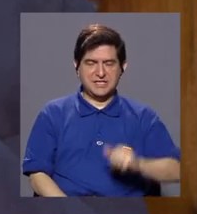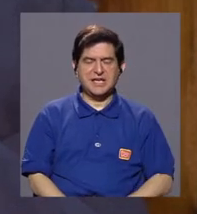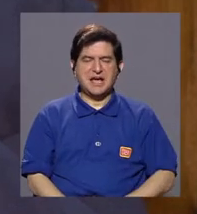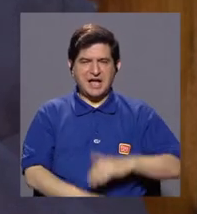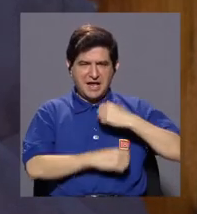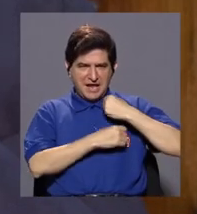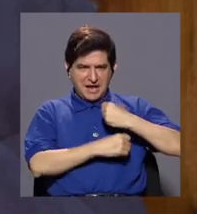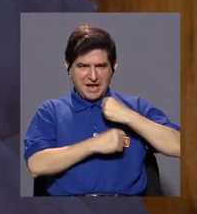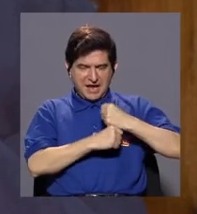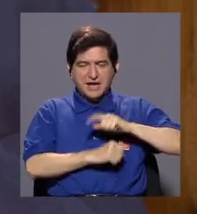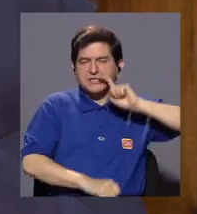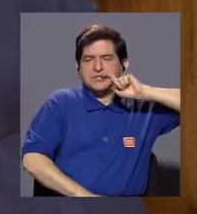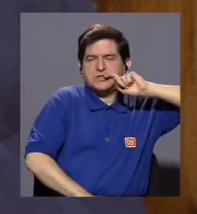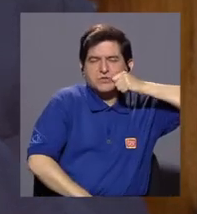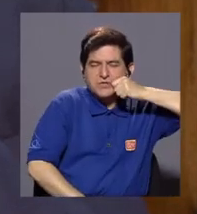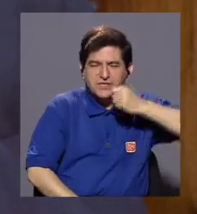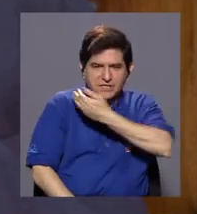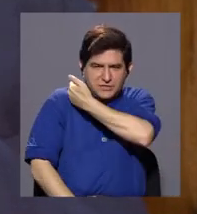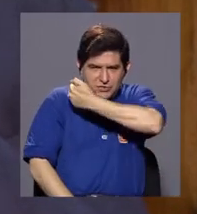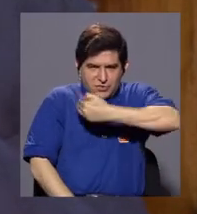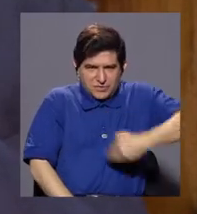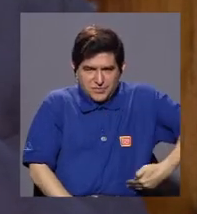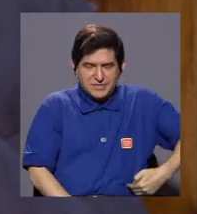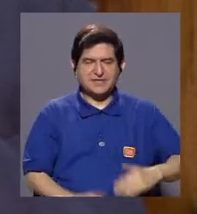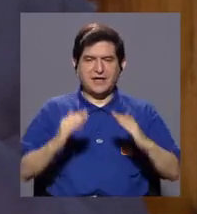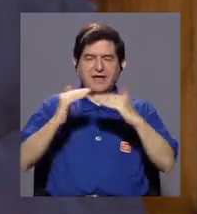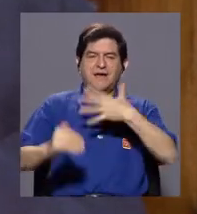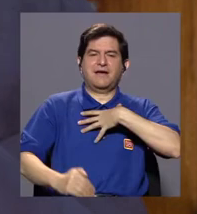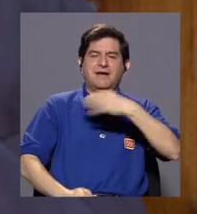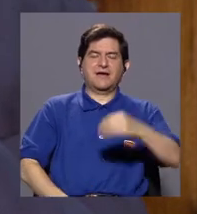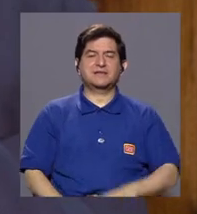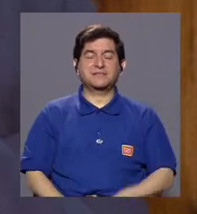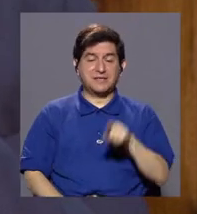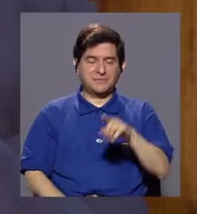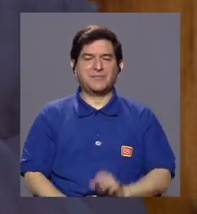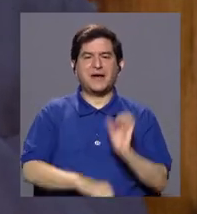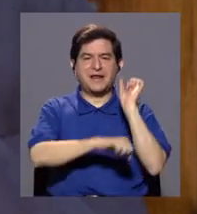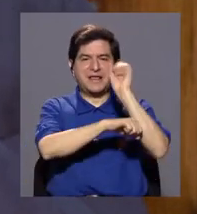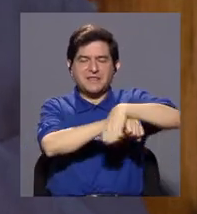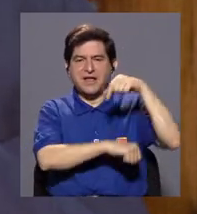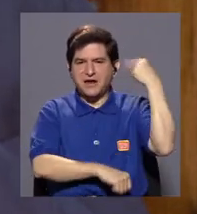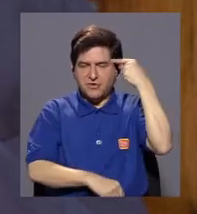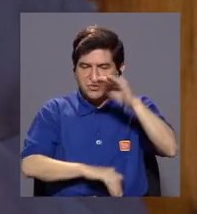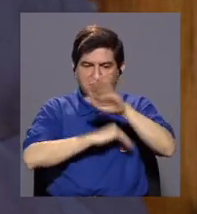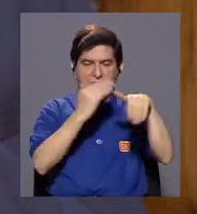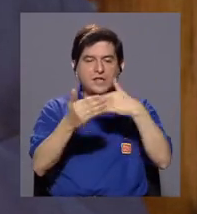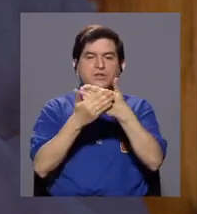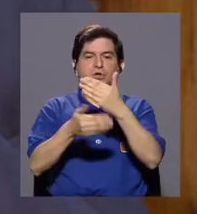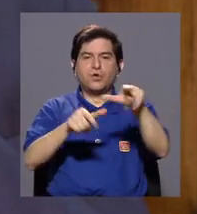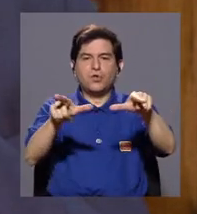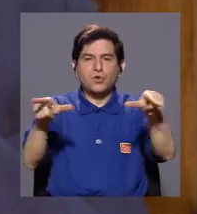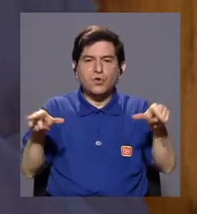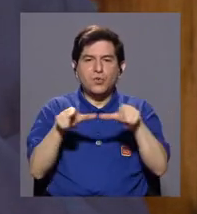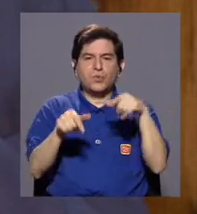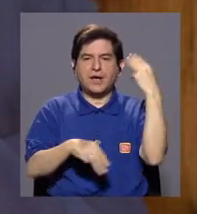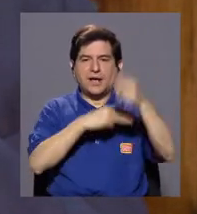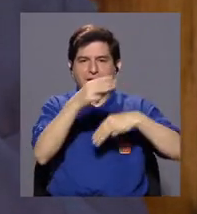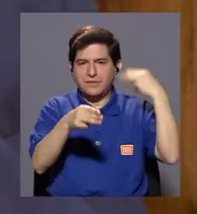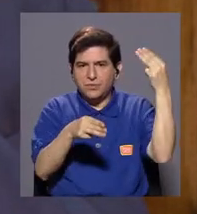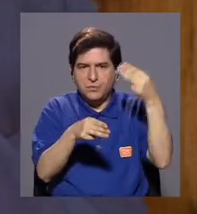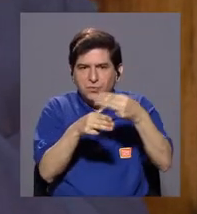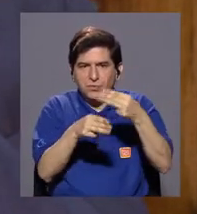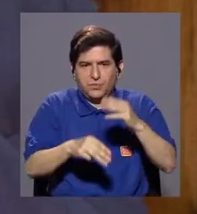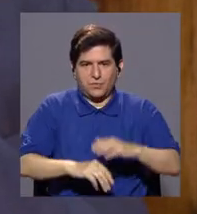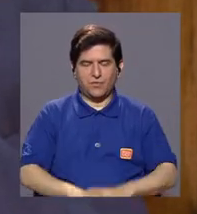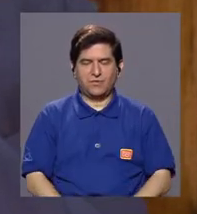el ejército secreto de los presidentes de la Casa Blanca para dar golpes de Estado en todas partes del mundo. Y